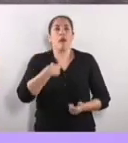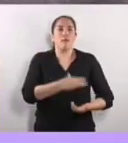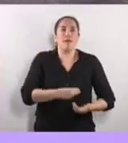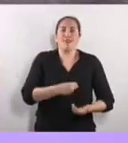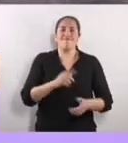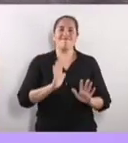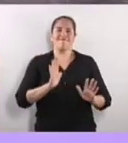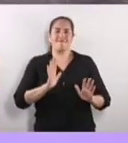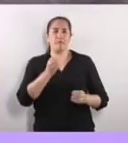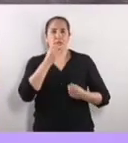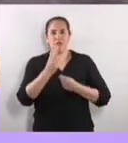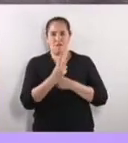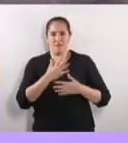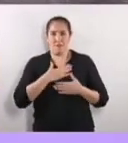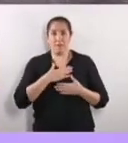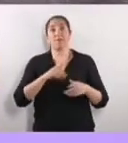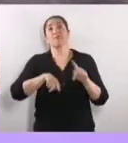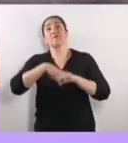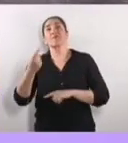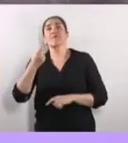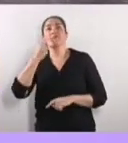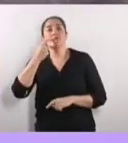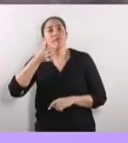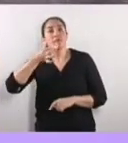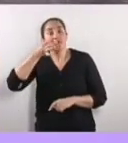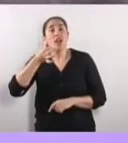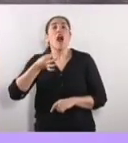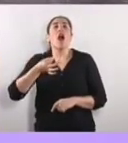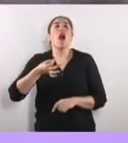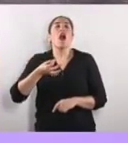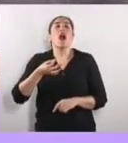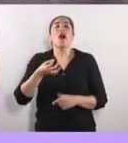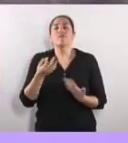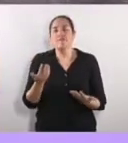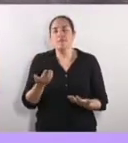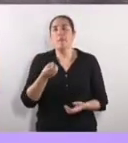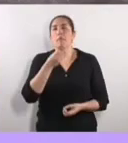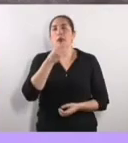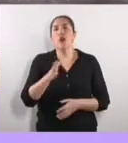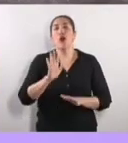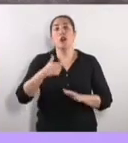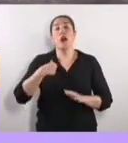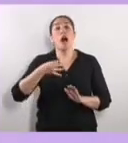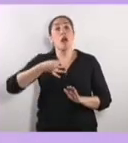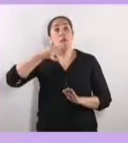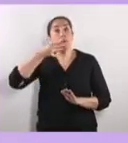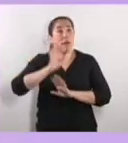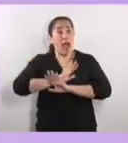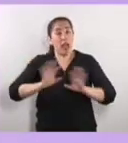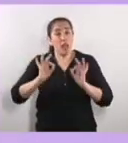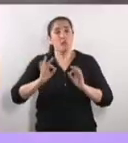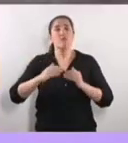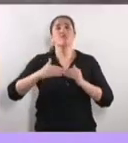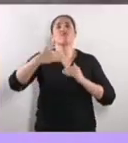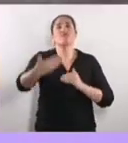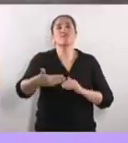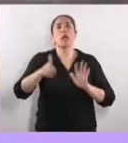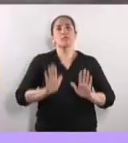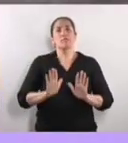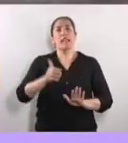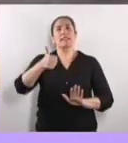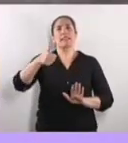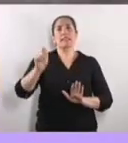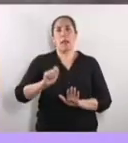mucho en realidad del protocolo de cada institución, pero generalmente se recomiendan 6 meses después de un implante para poder donar sangre. ¿Por qué?